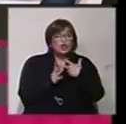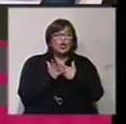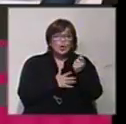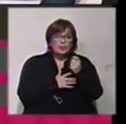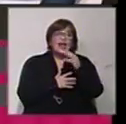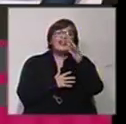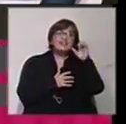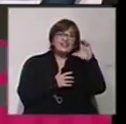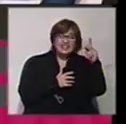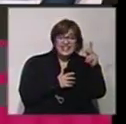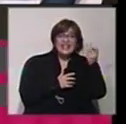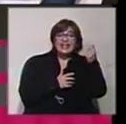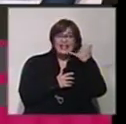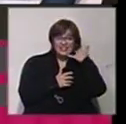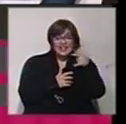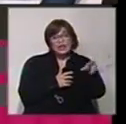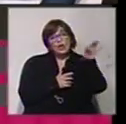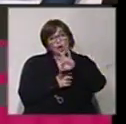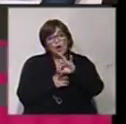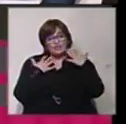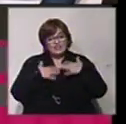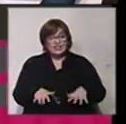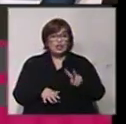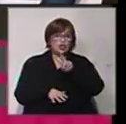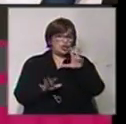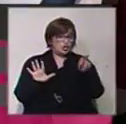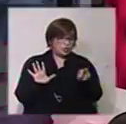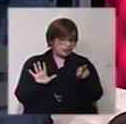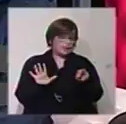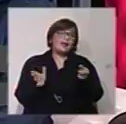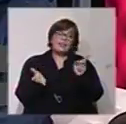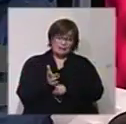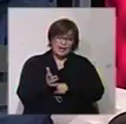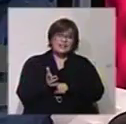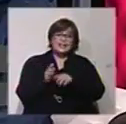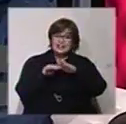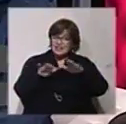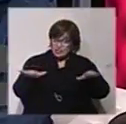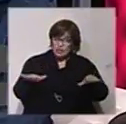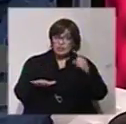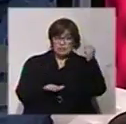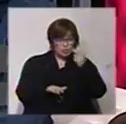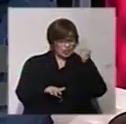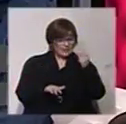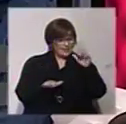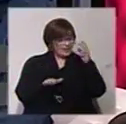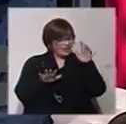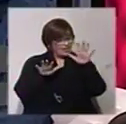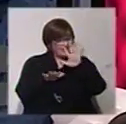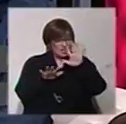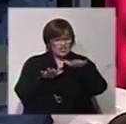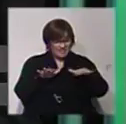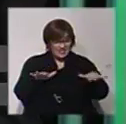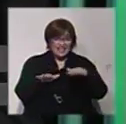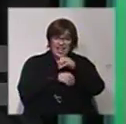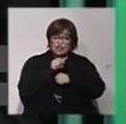si van con cosplay o disfrazados, 280 pesos. Y que no es menor, los menores de, valga la redundancia, de 10 años entran gratis. Es